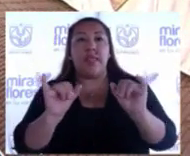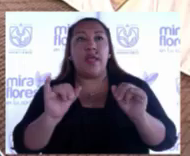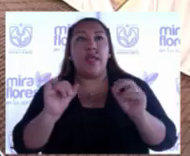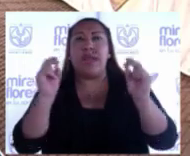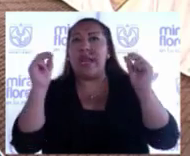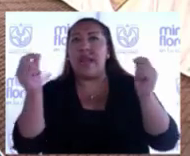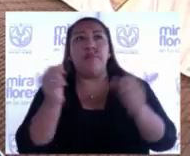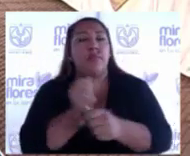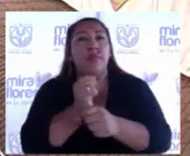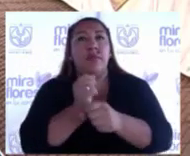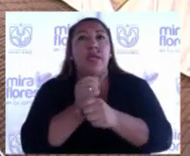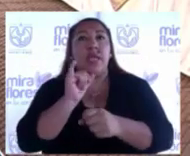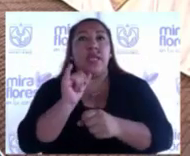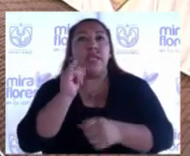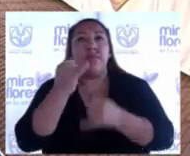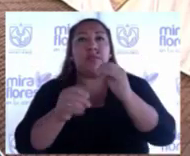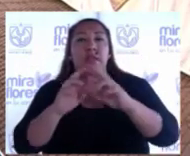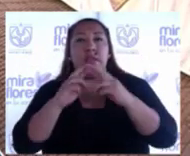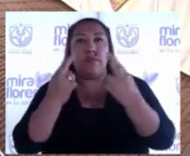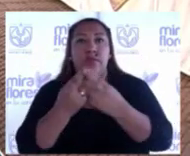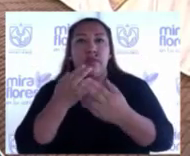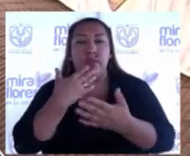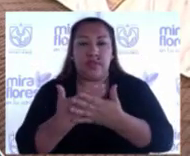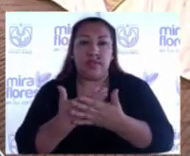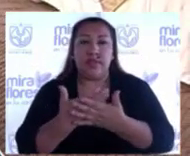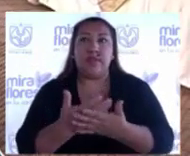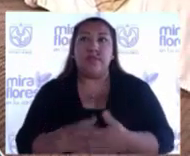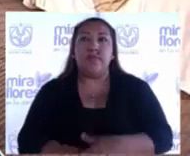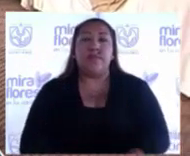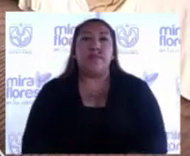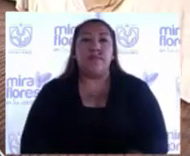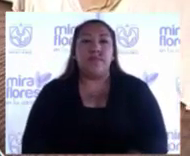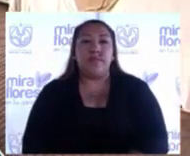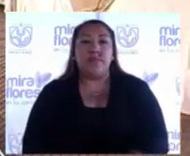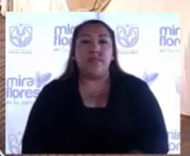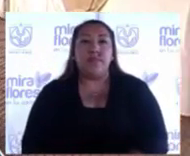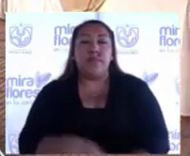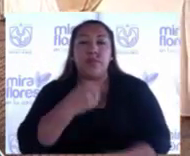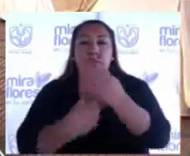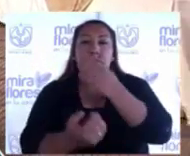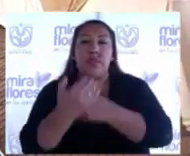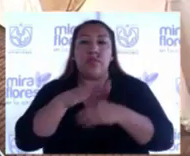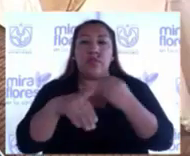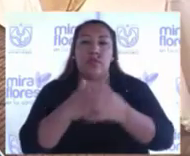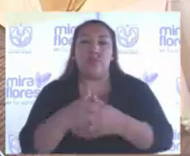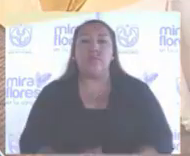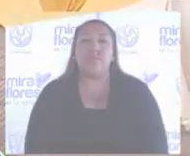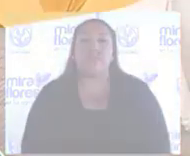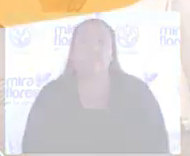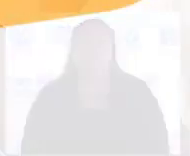ejecución inmediata y se levanta la sesión. Muy buen día con todos.